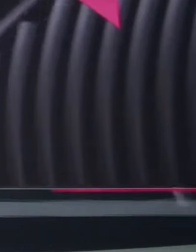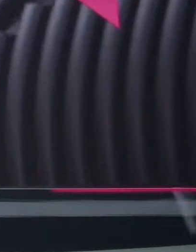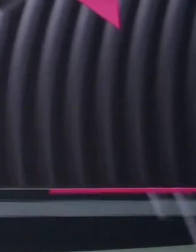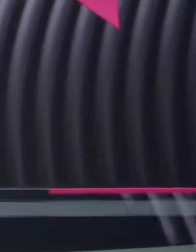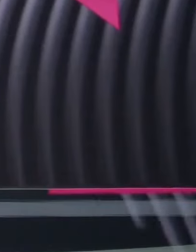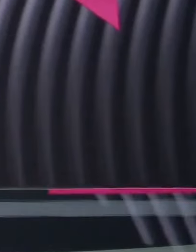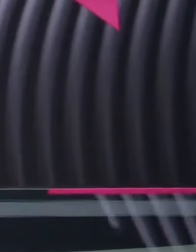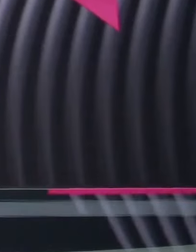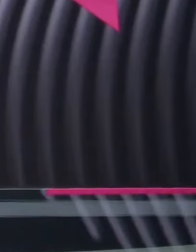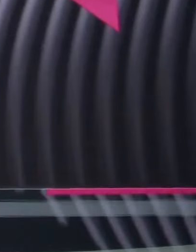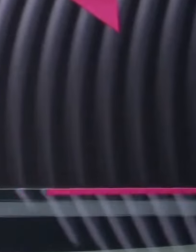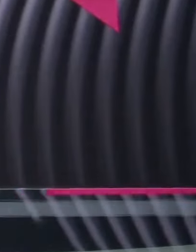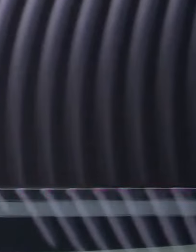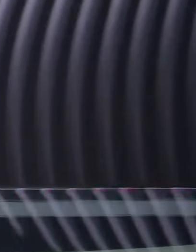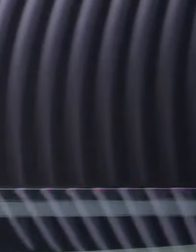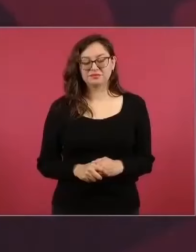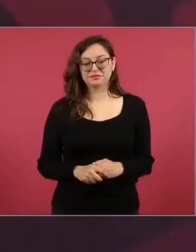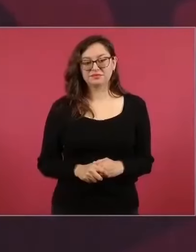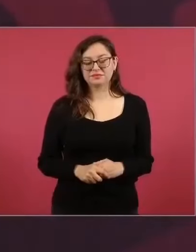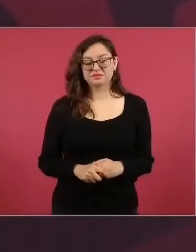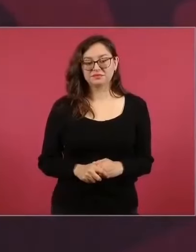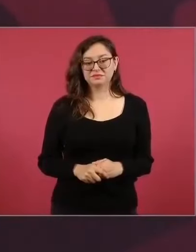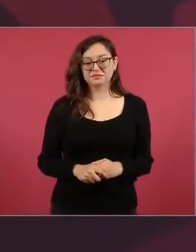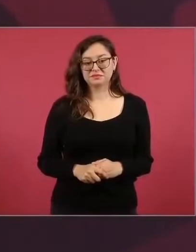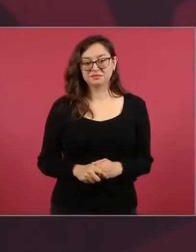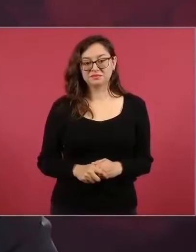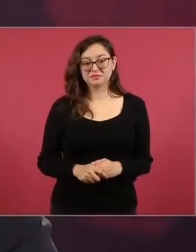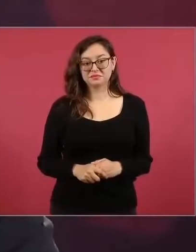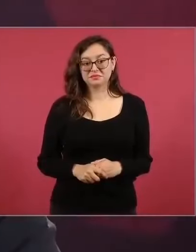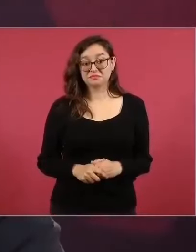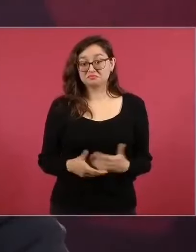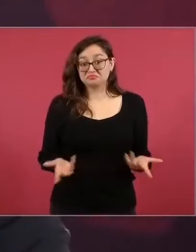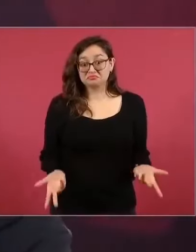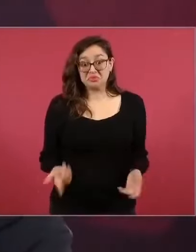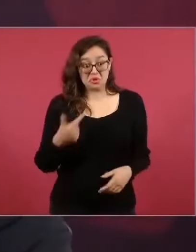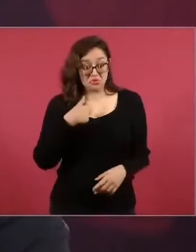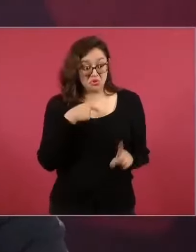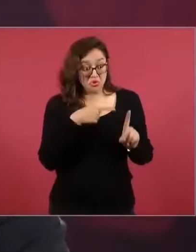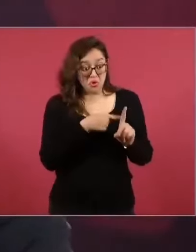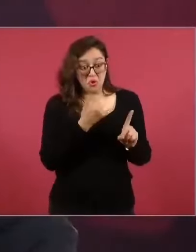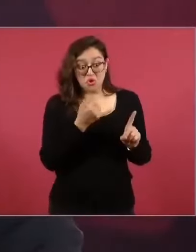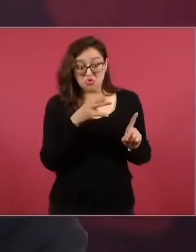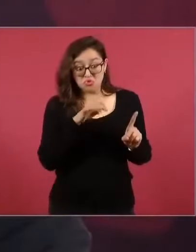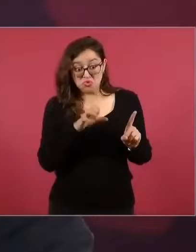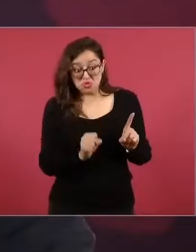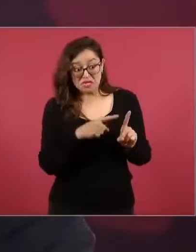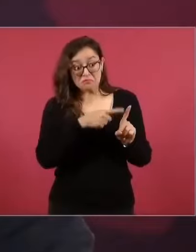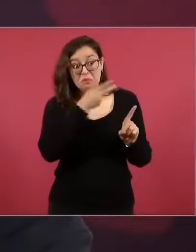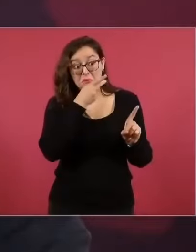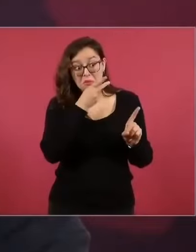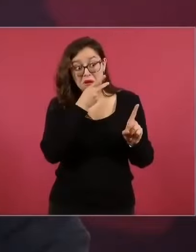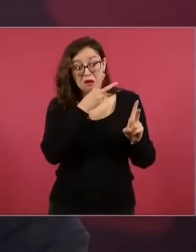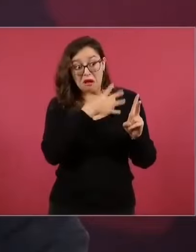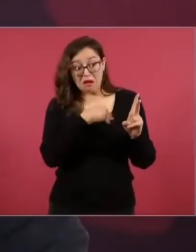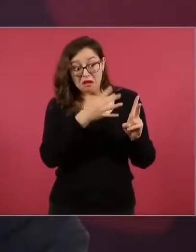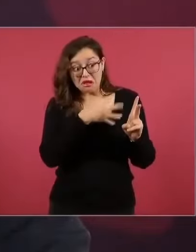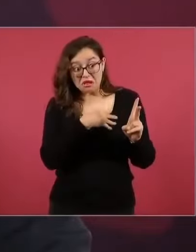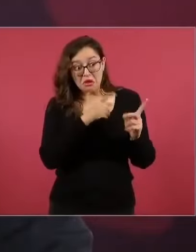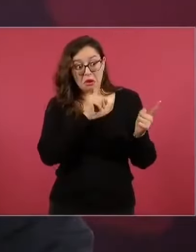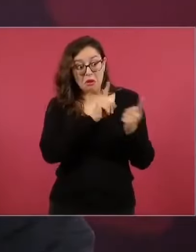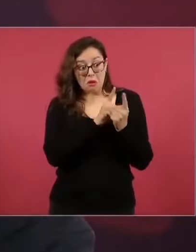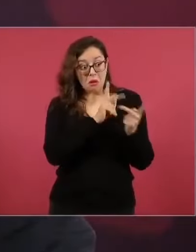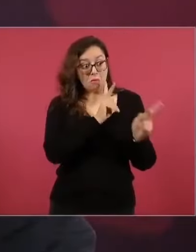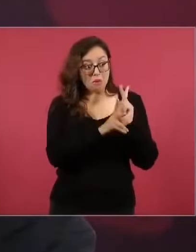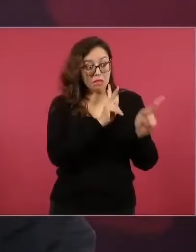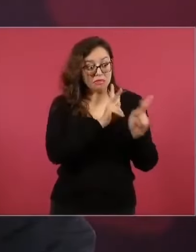señor yunes no hablé con el señor junes ni con su hijo Sí este el